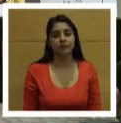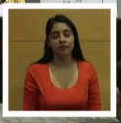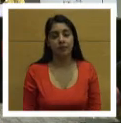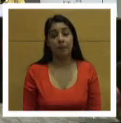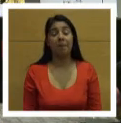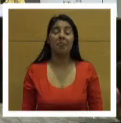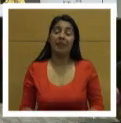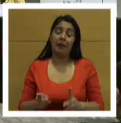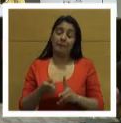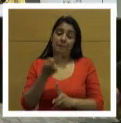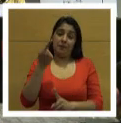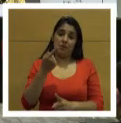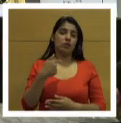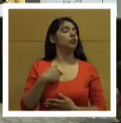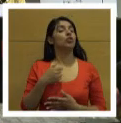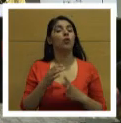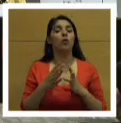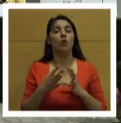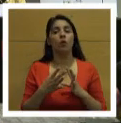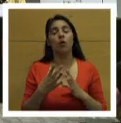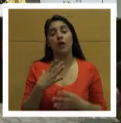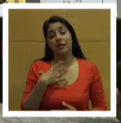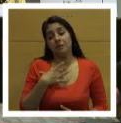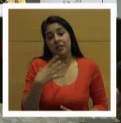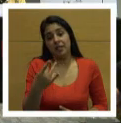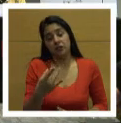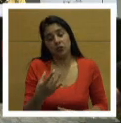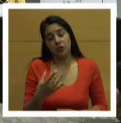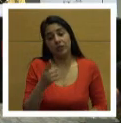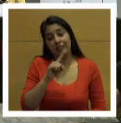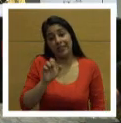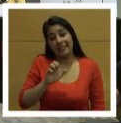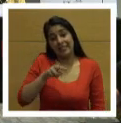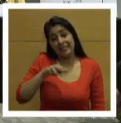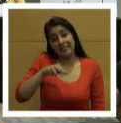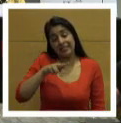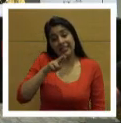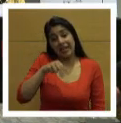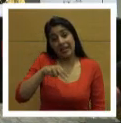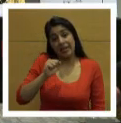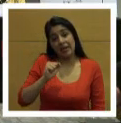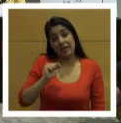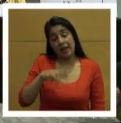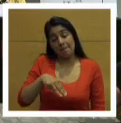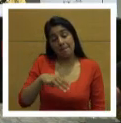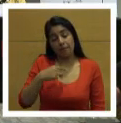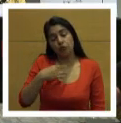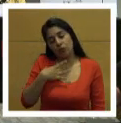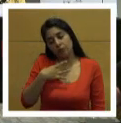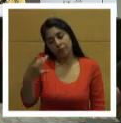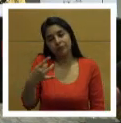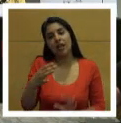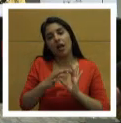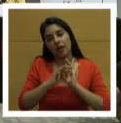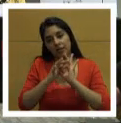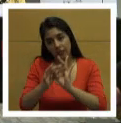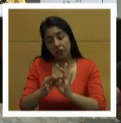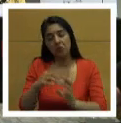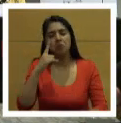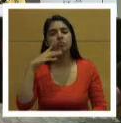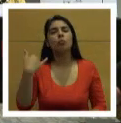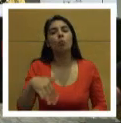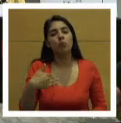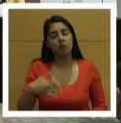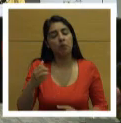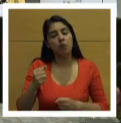En primer lugar, agradezco la invitación al Servicio Nacional de la Mujer. Esta es una ocasión muy importante para poder intercambiar de